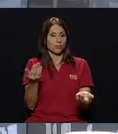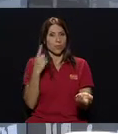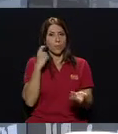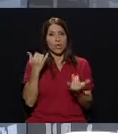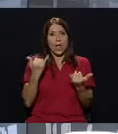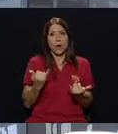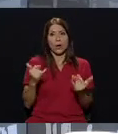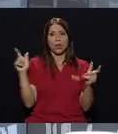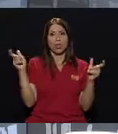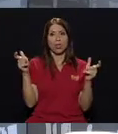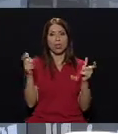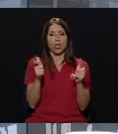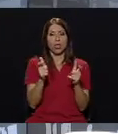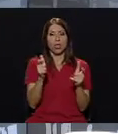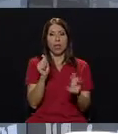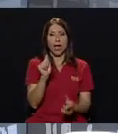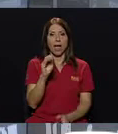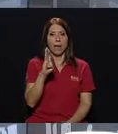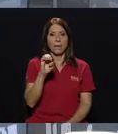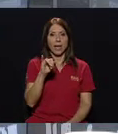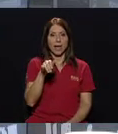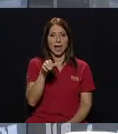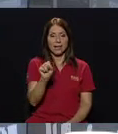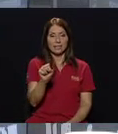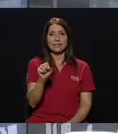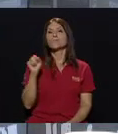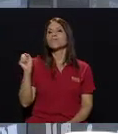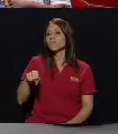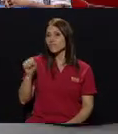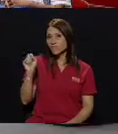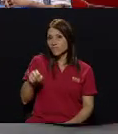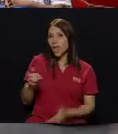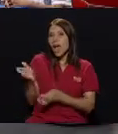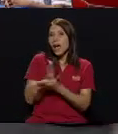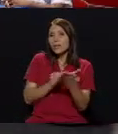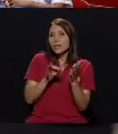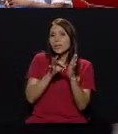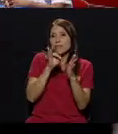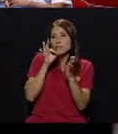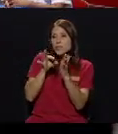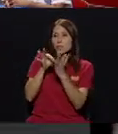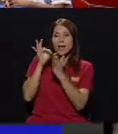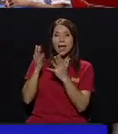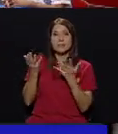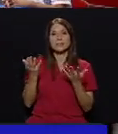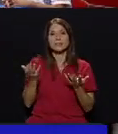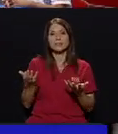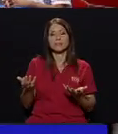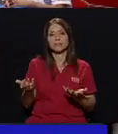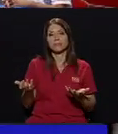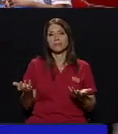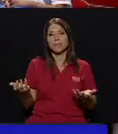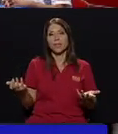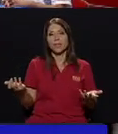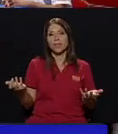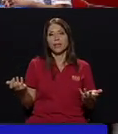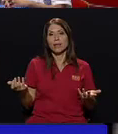precisamente al haber menos abejas. Sí, es la producción de ciertos, digamos, productos, ciertas frutas, ciertas,